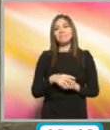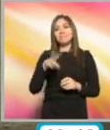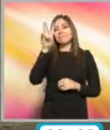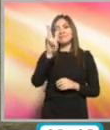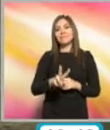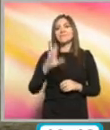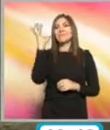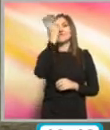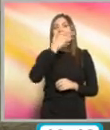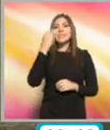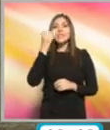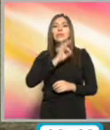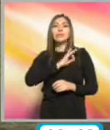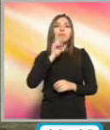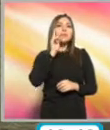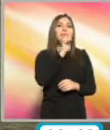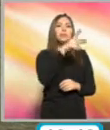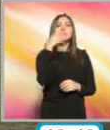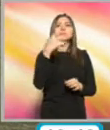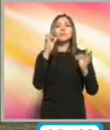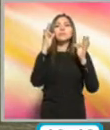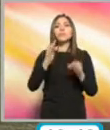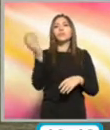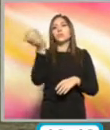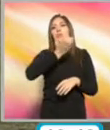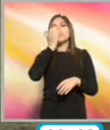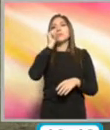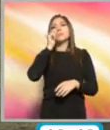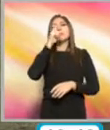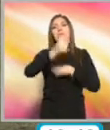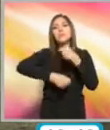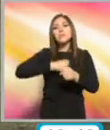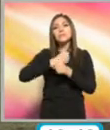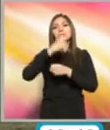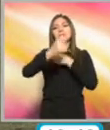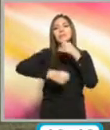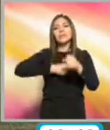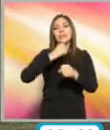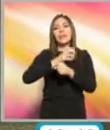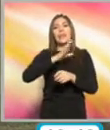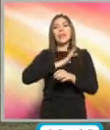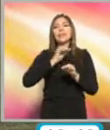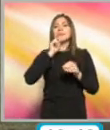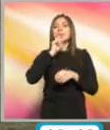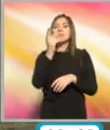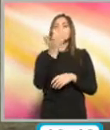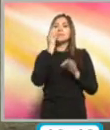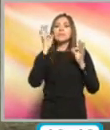qué bonito es ver las tradiciones que transcurren los años y se representan